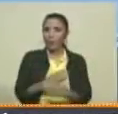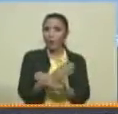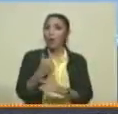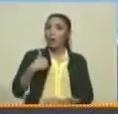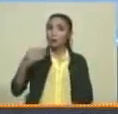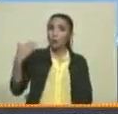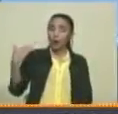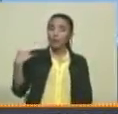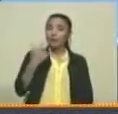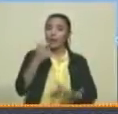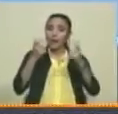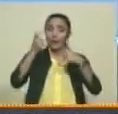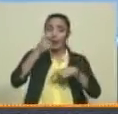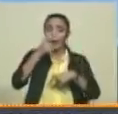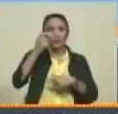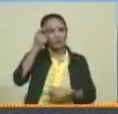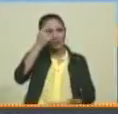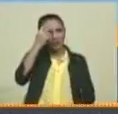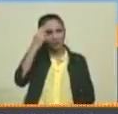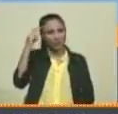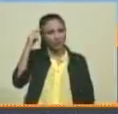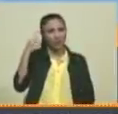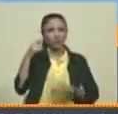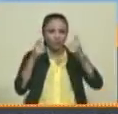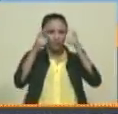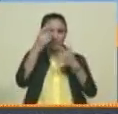del comandante Chávez 7 años.